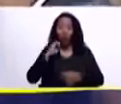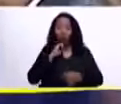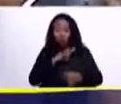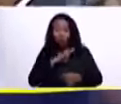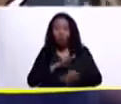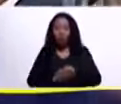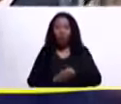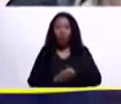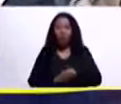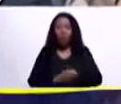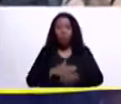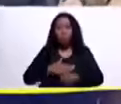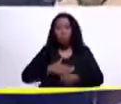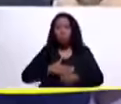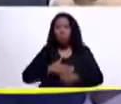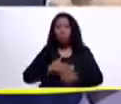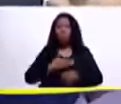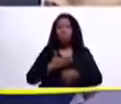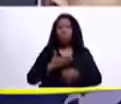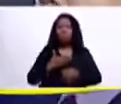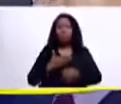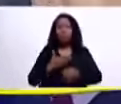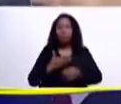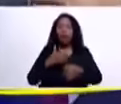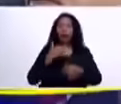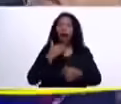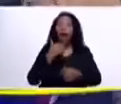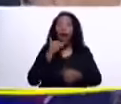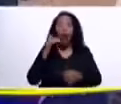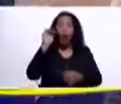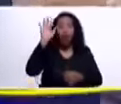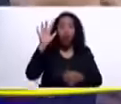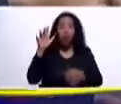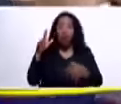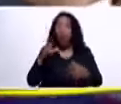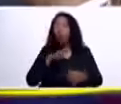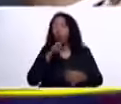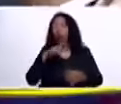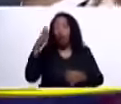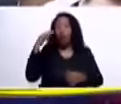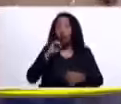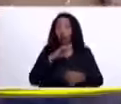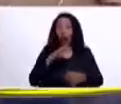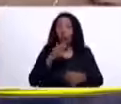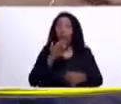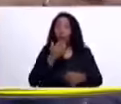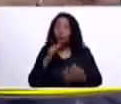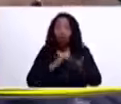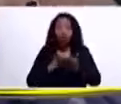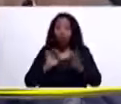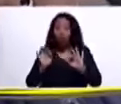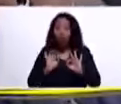decir, es posible que hubiese ocurrido una guerra civil. En segundo lugar,